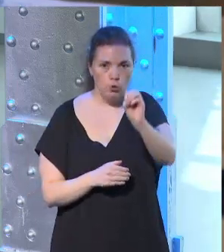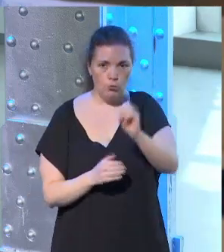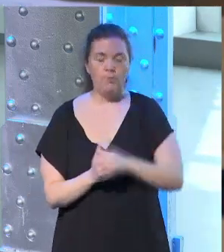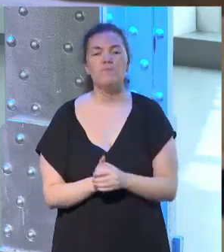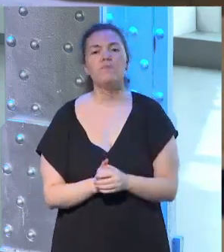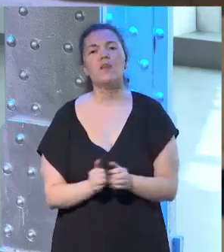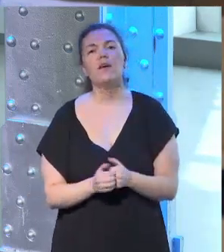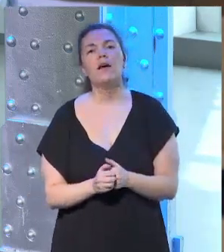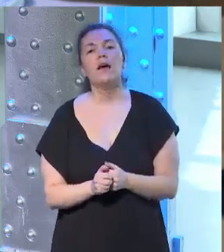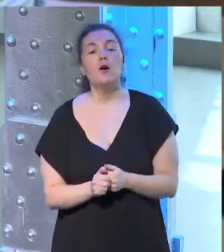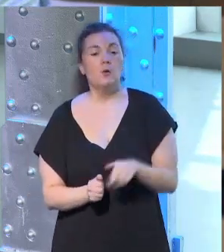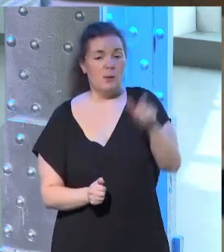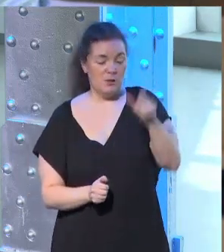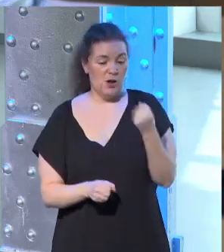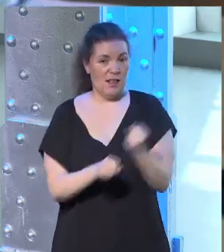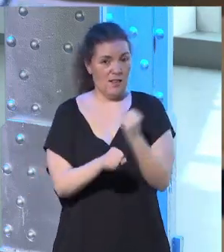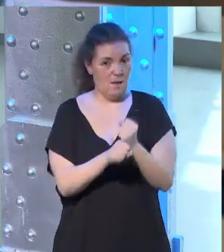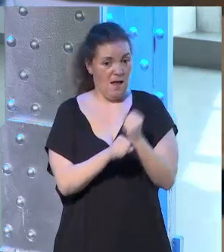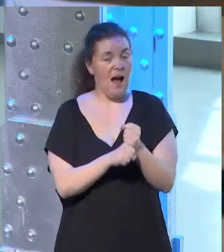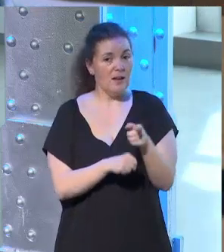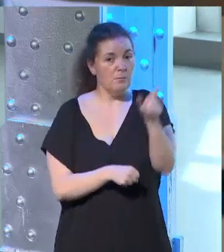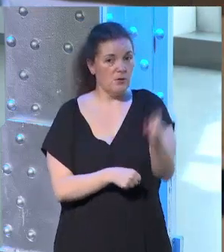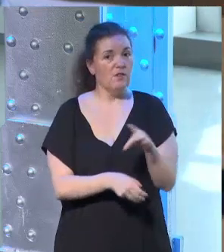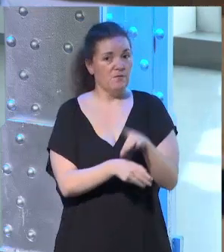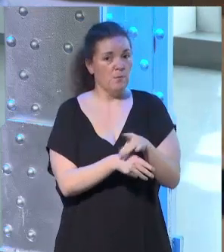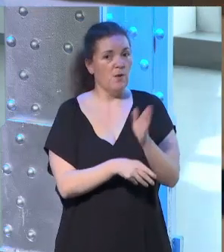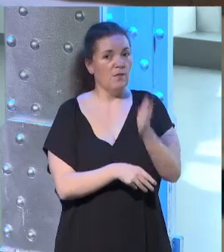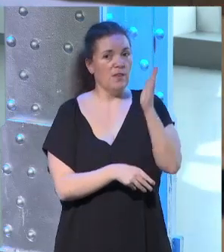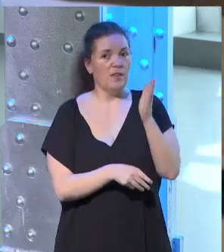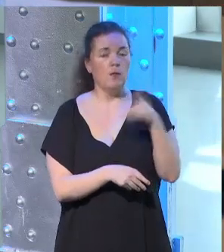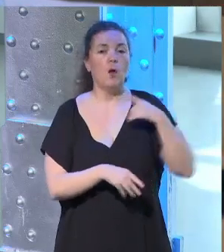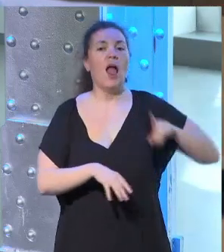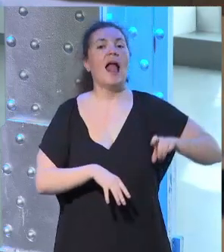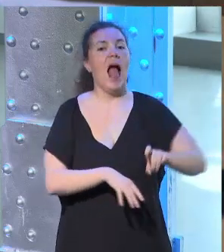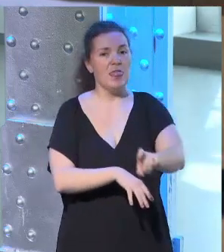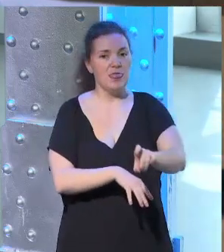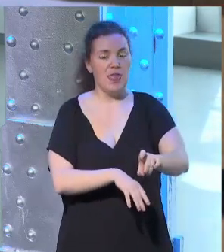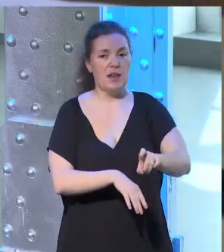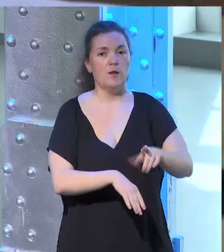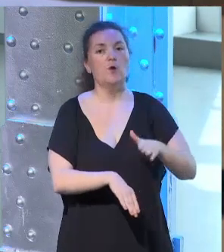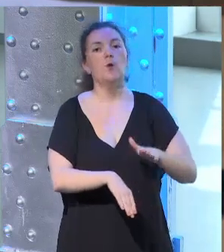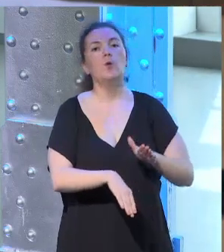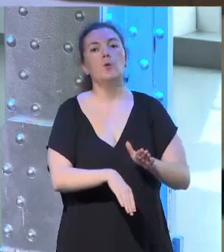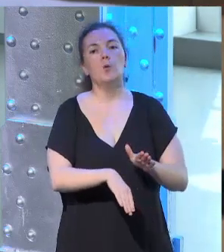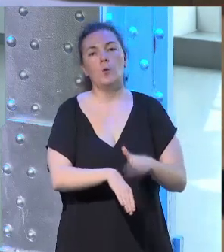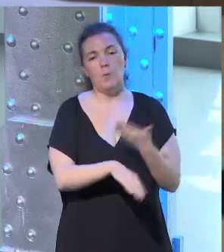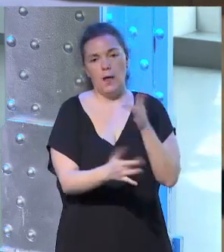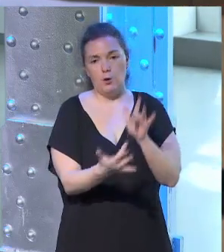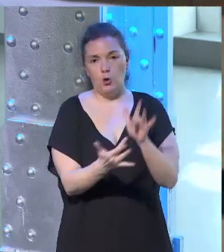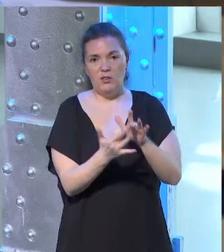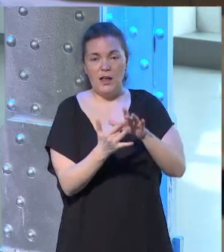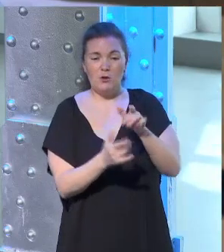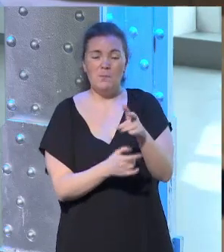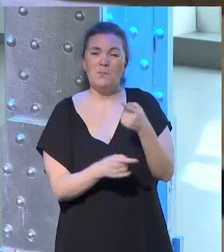hoy, porque decía uno de los trabajadores afectados por el cáncer debido a su contacto con el